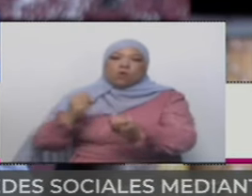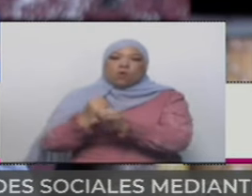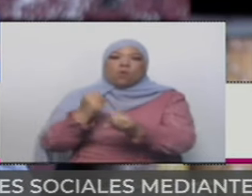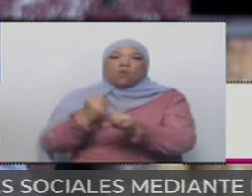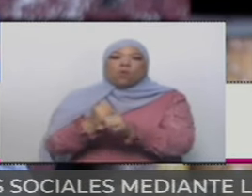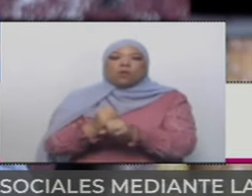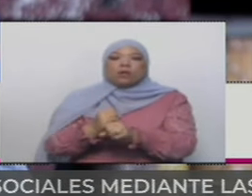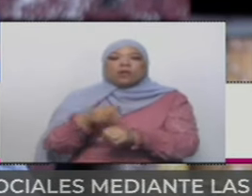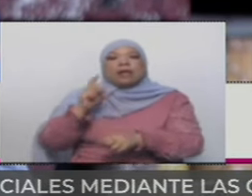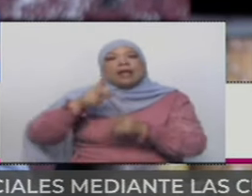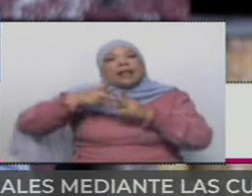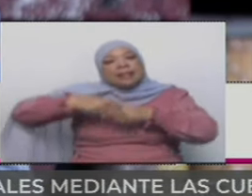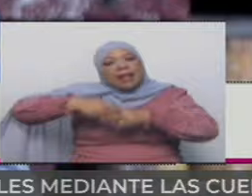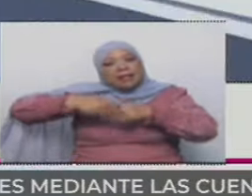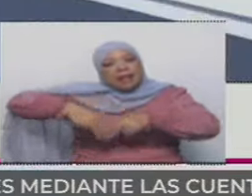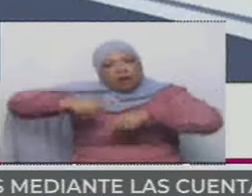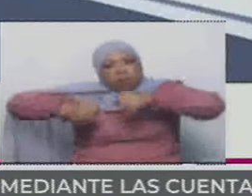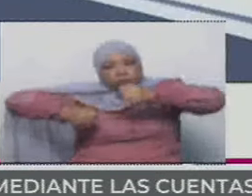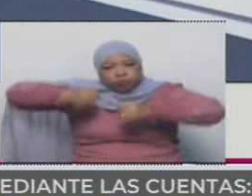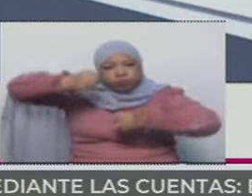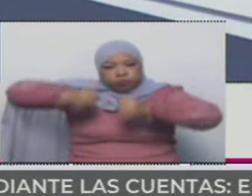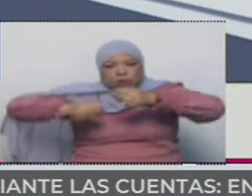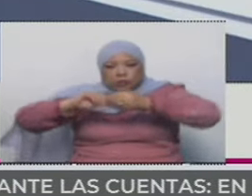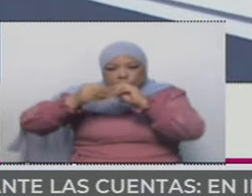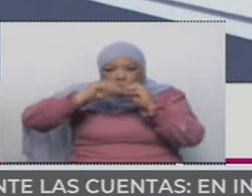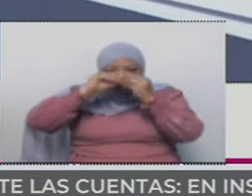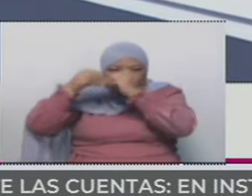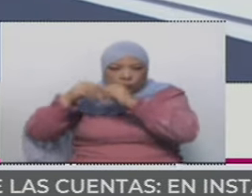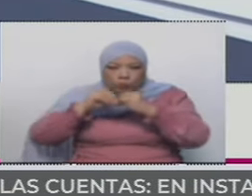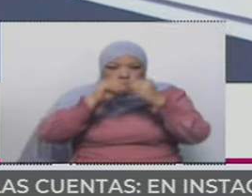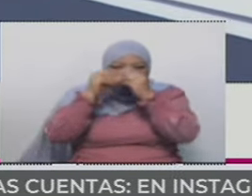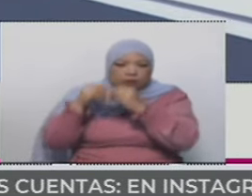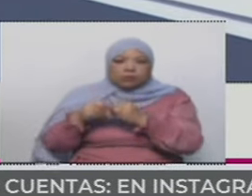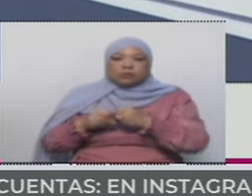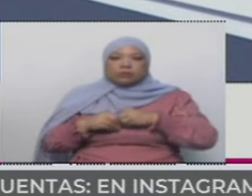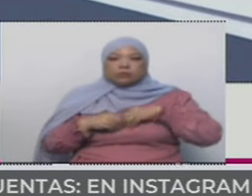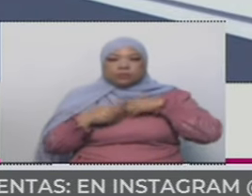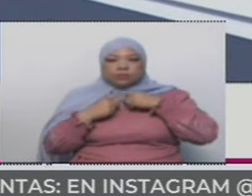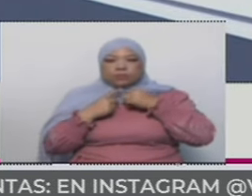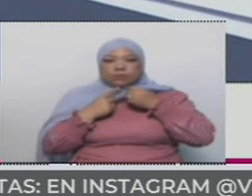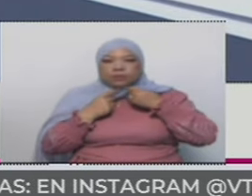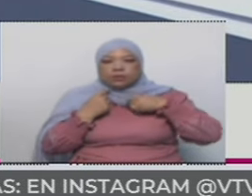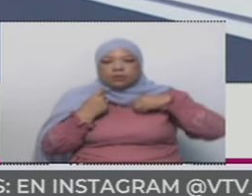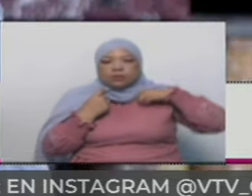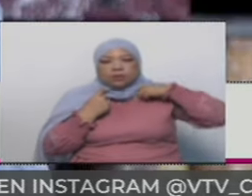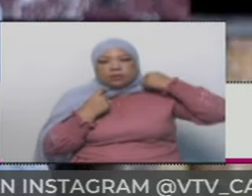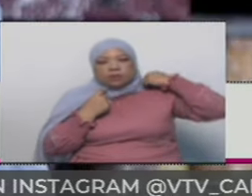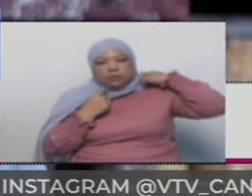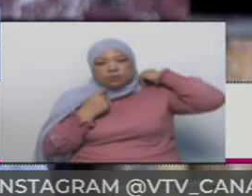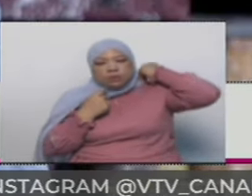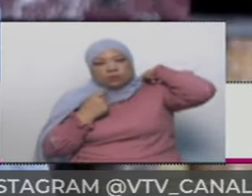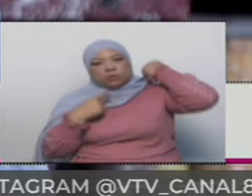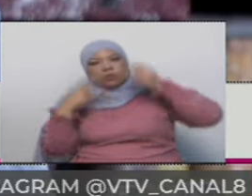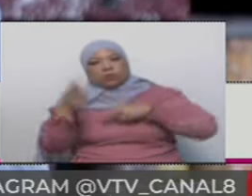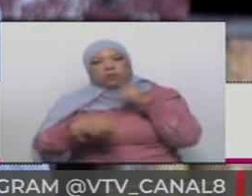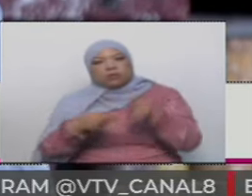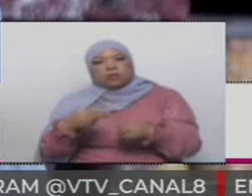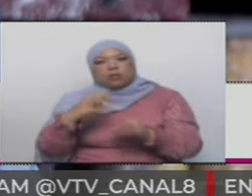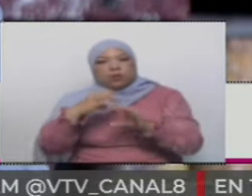todos los talleres de mantenimiento y los lugares de trabajo de tráfico, de